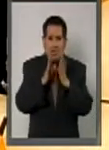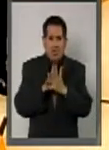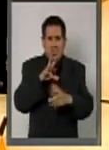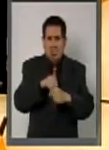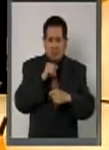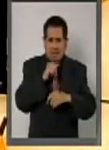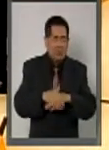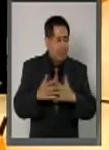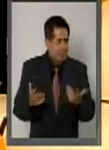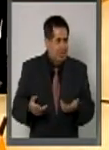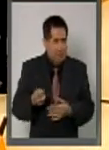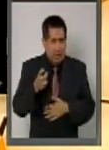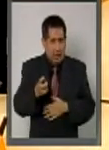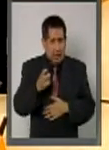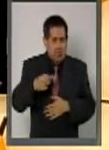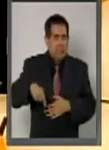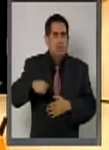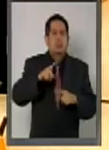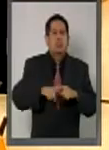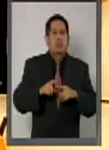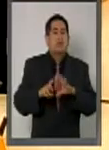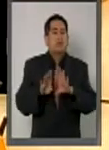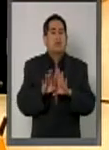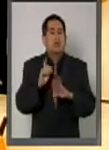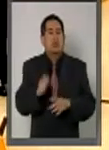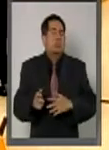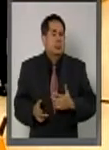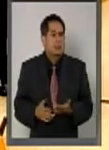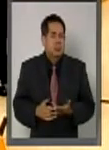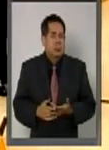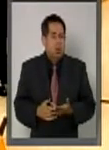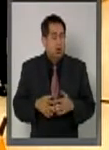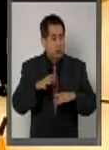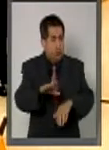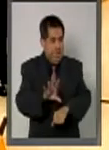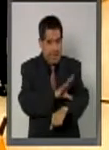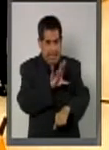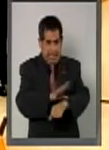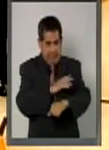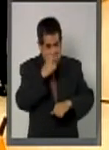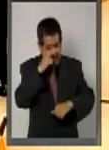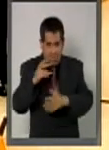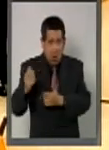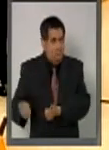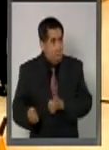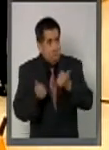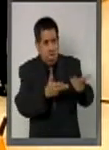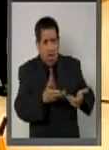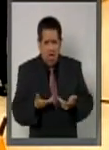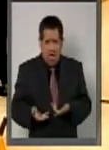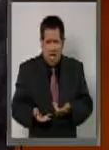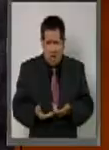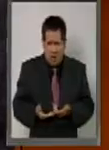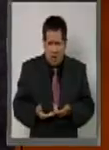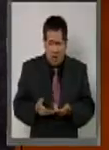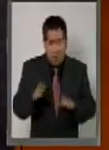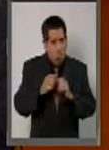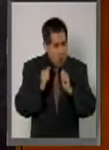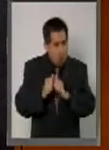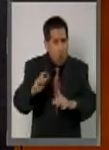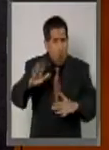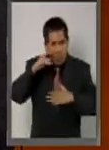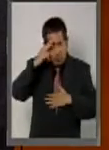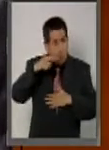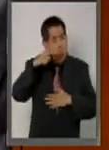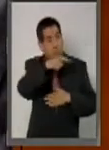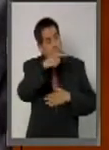esos acuerdos tienen que ver con la energía de México, tienen que ver con el compromiso que usted